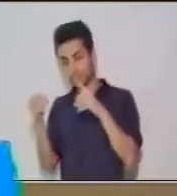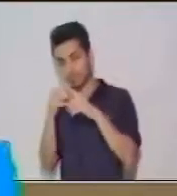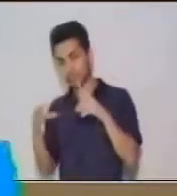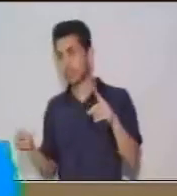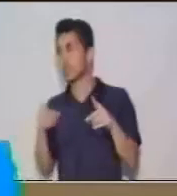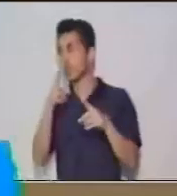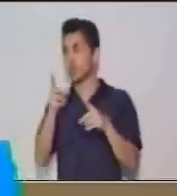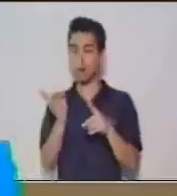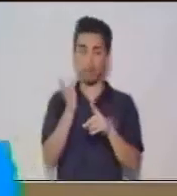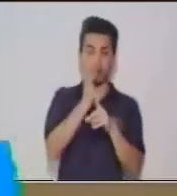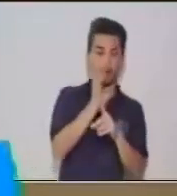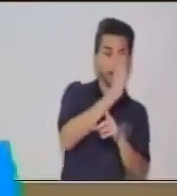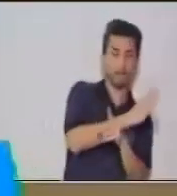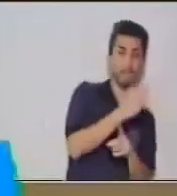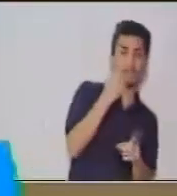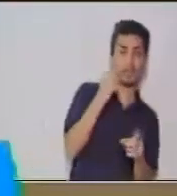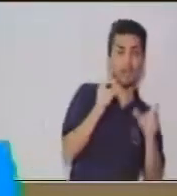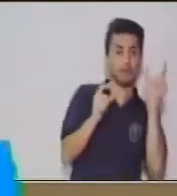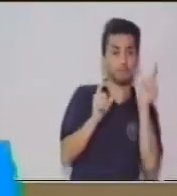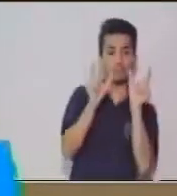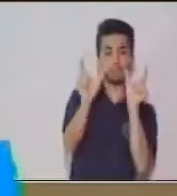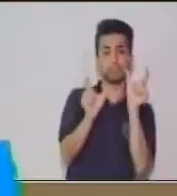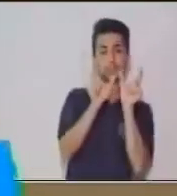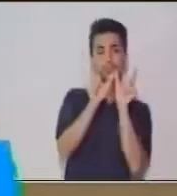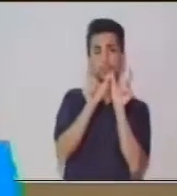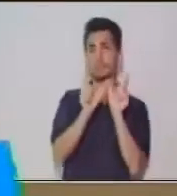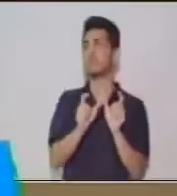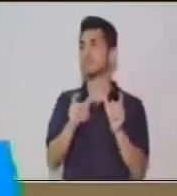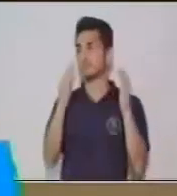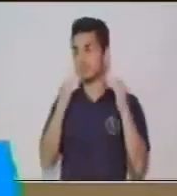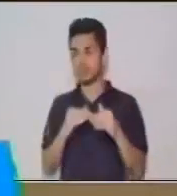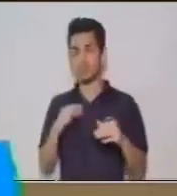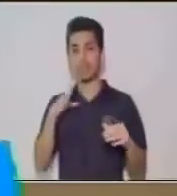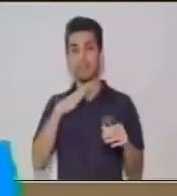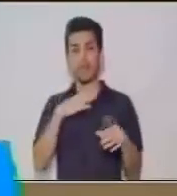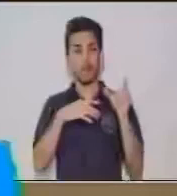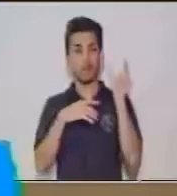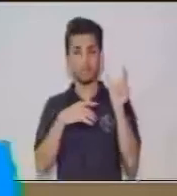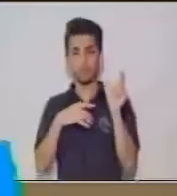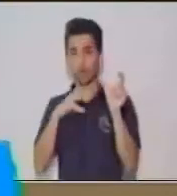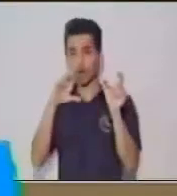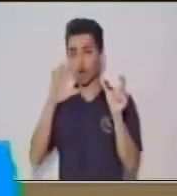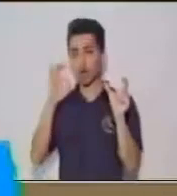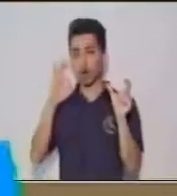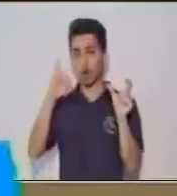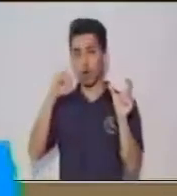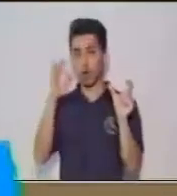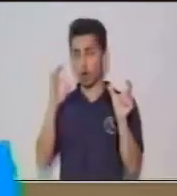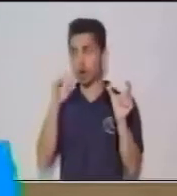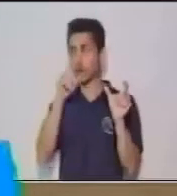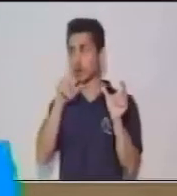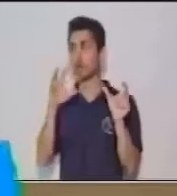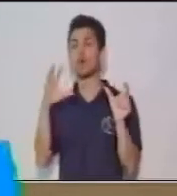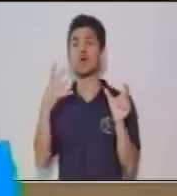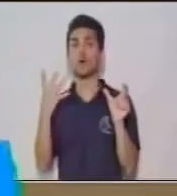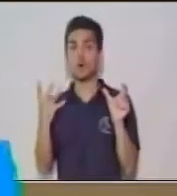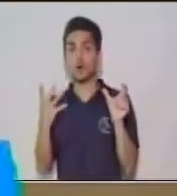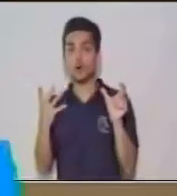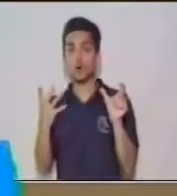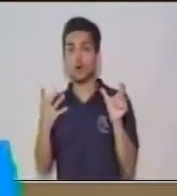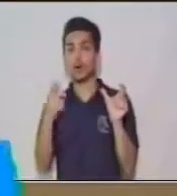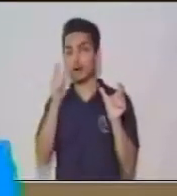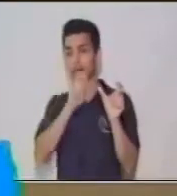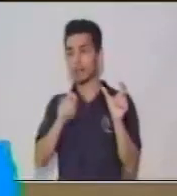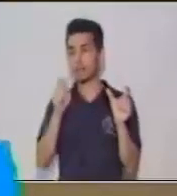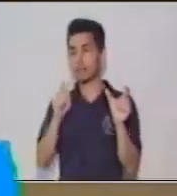morfema. En la siguiente encontramos el lexema, que es la palabra rojo. Usted va a anotar el